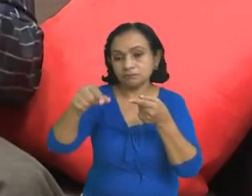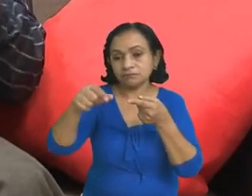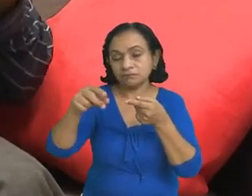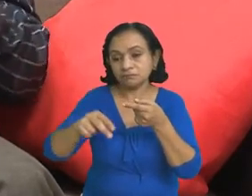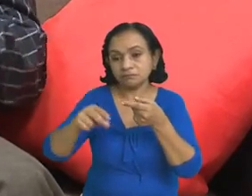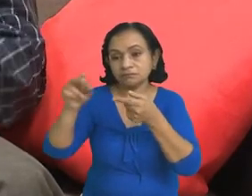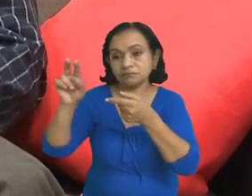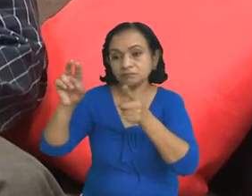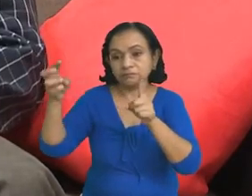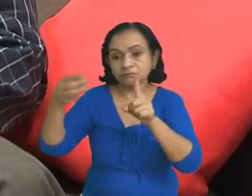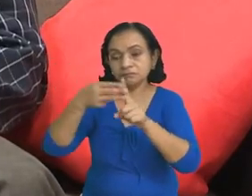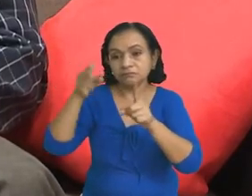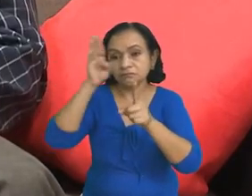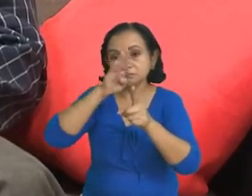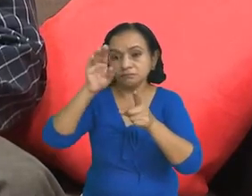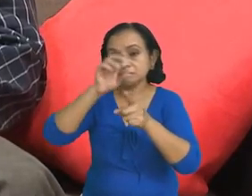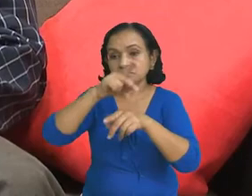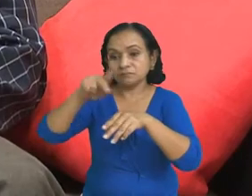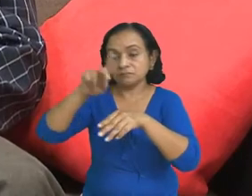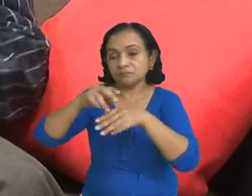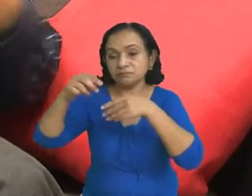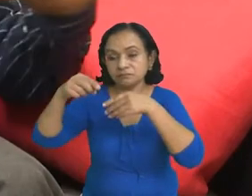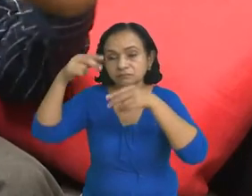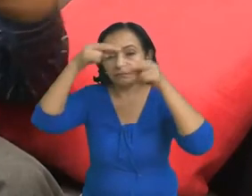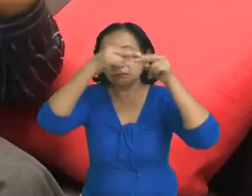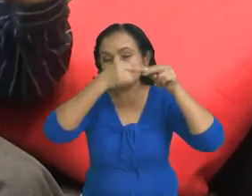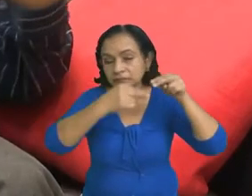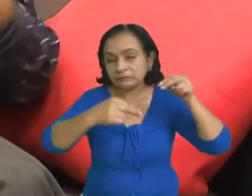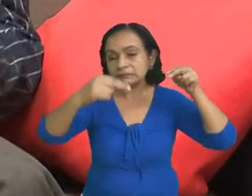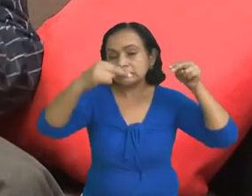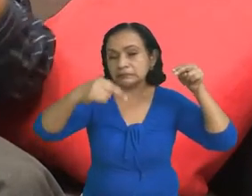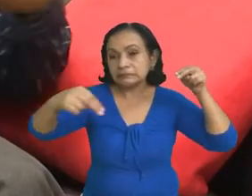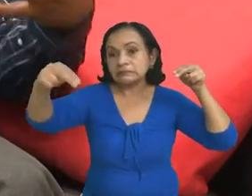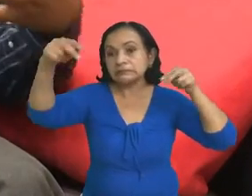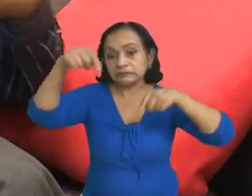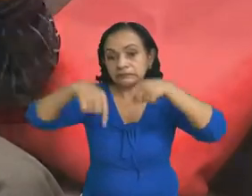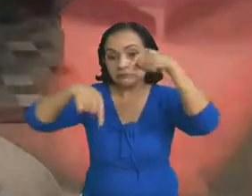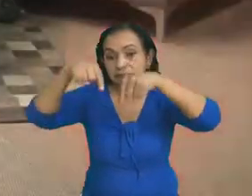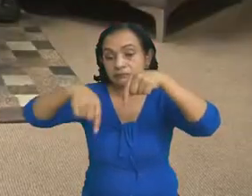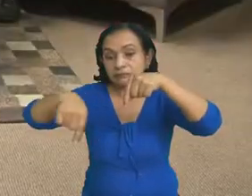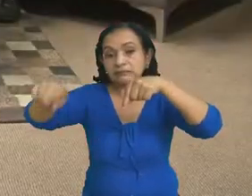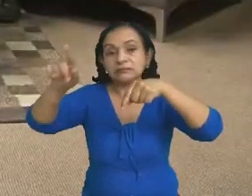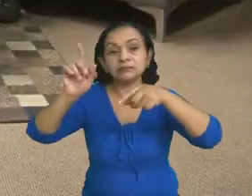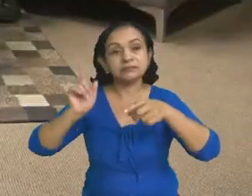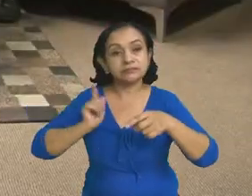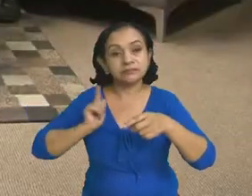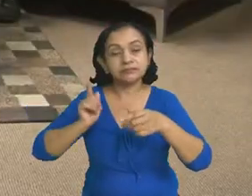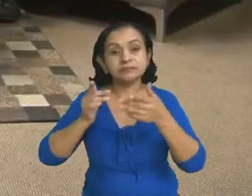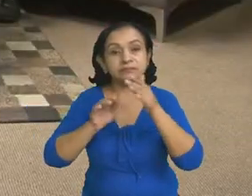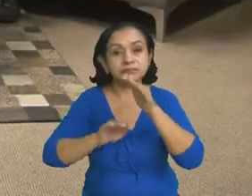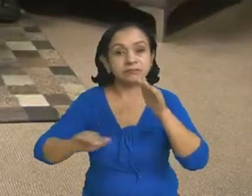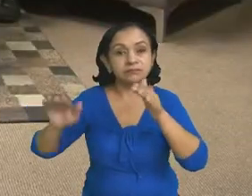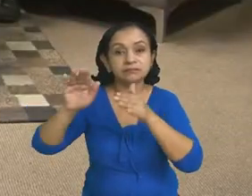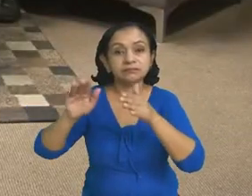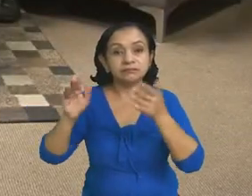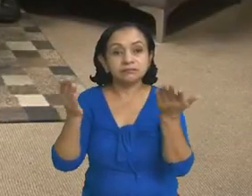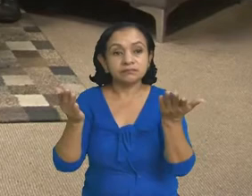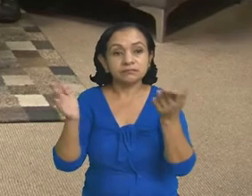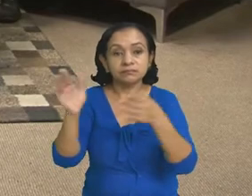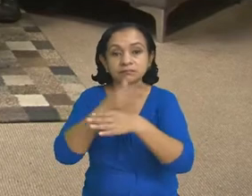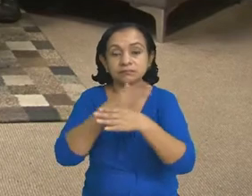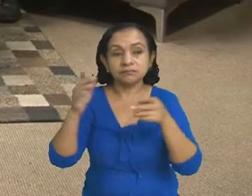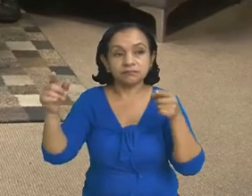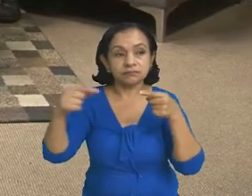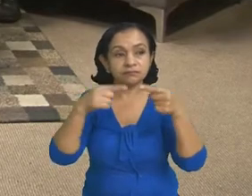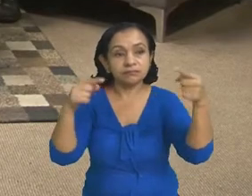esos 200 kilómetros de cableado, de red. ¿Qué es lo que va a garantizar y qué va a significar a nivel estratégico dentro de